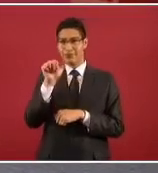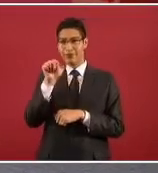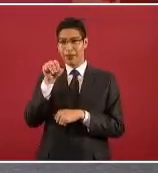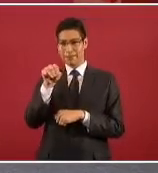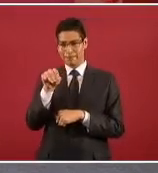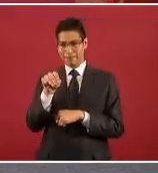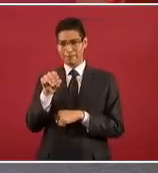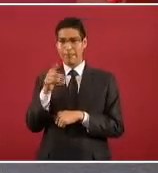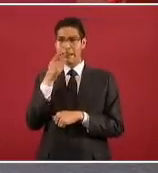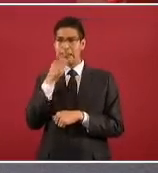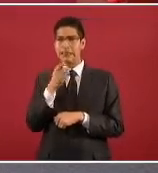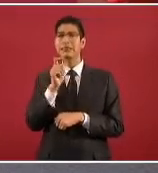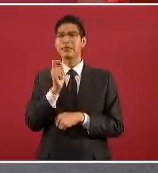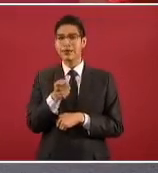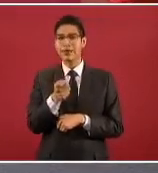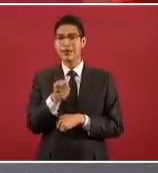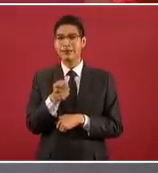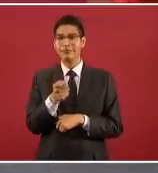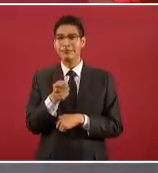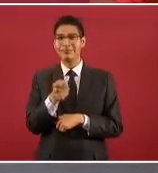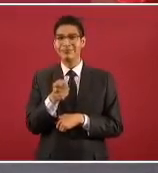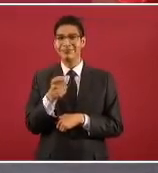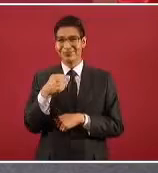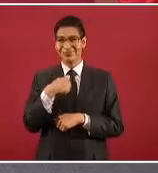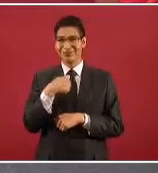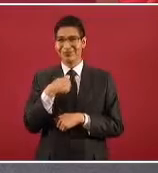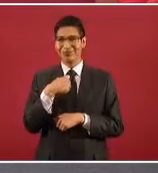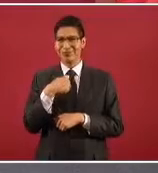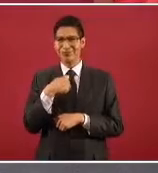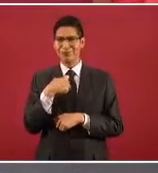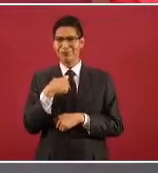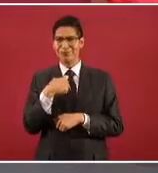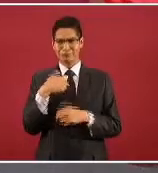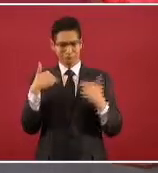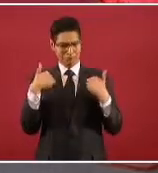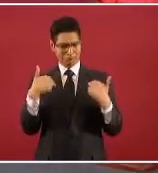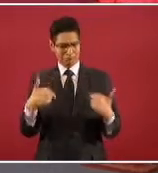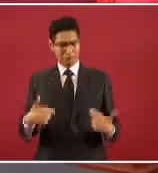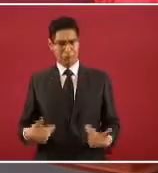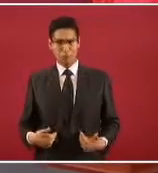nada humano me es ajeno.